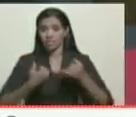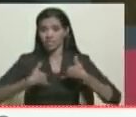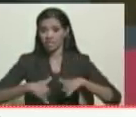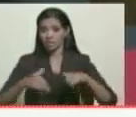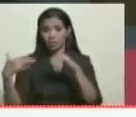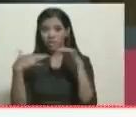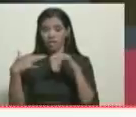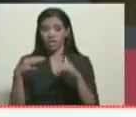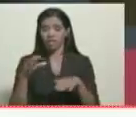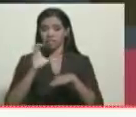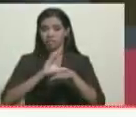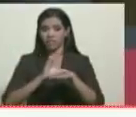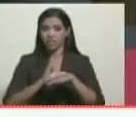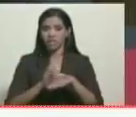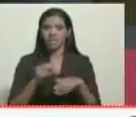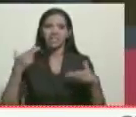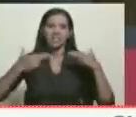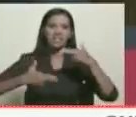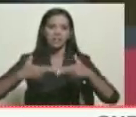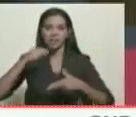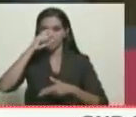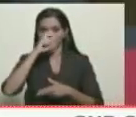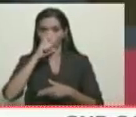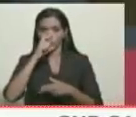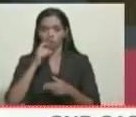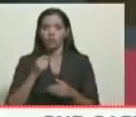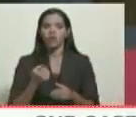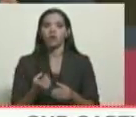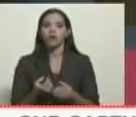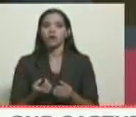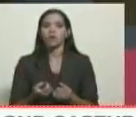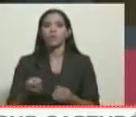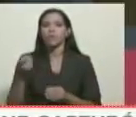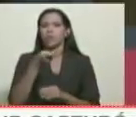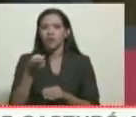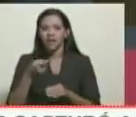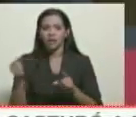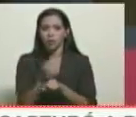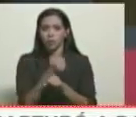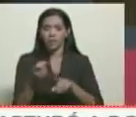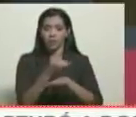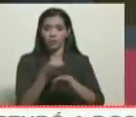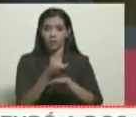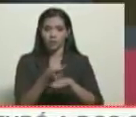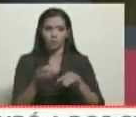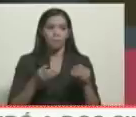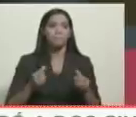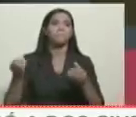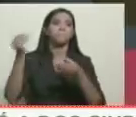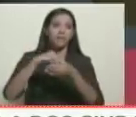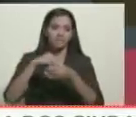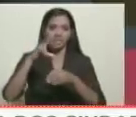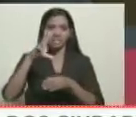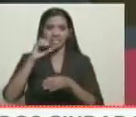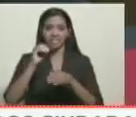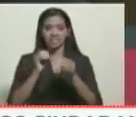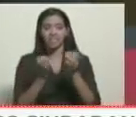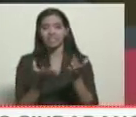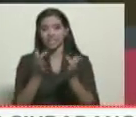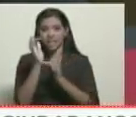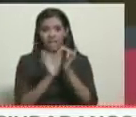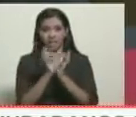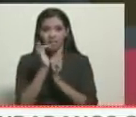¿verdad? Crímenes de odio, intentos de golpe de Estado, y esto del 30 de noviembre, ¿cómo podemos calificarlo? ¿Cómo